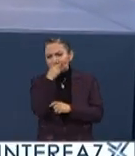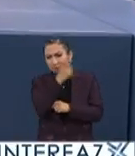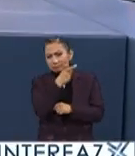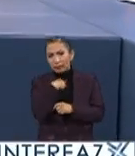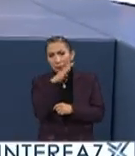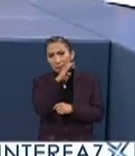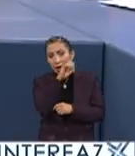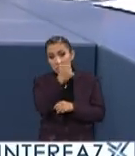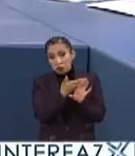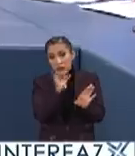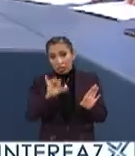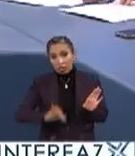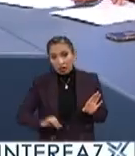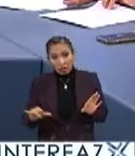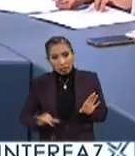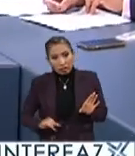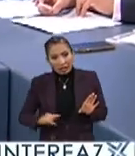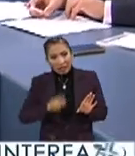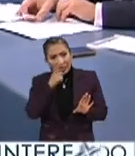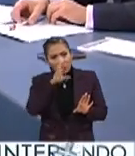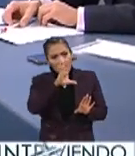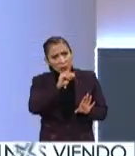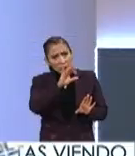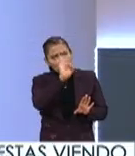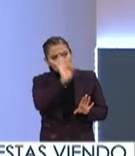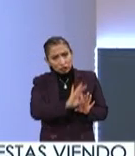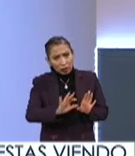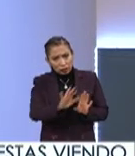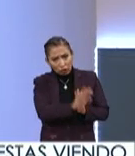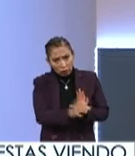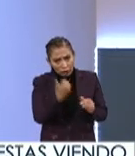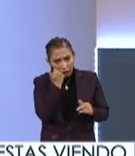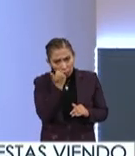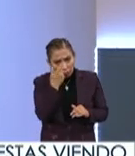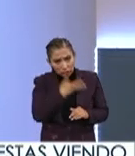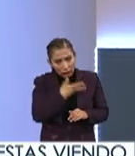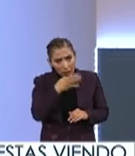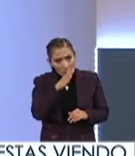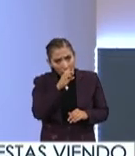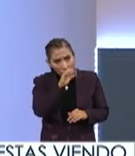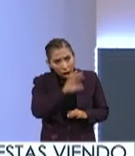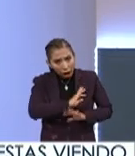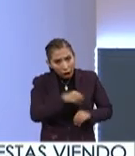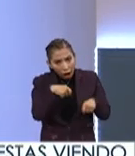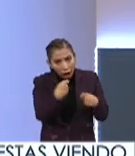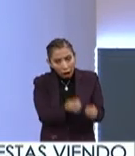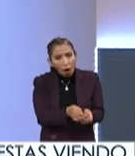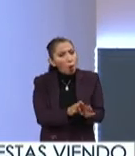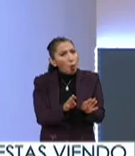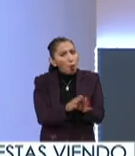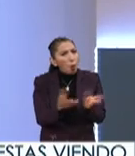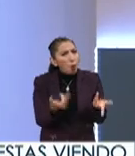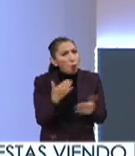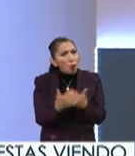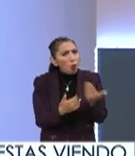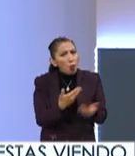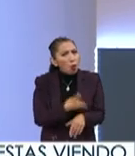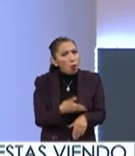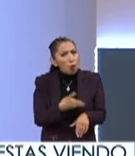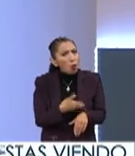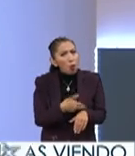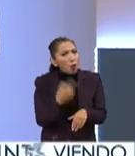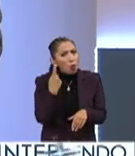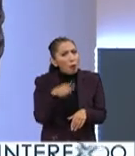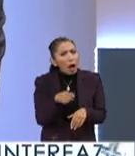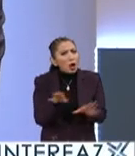sobre las becas es interesante. Mencionaba que el 90% de los estudiantes ahí con ustedes está becado. ¿Cómo es este